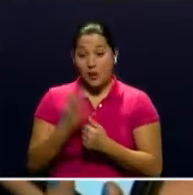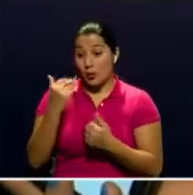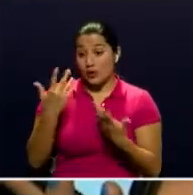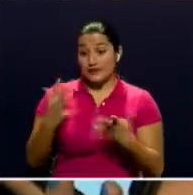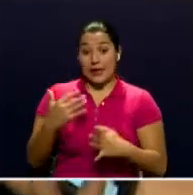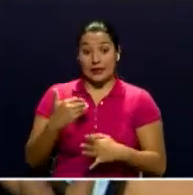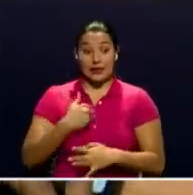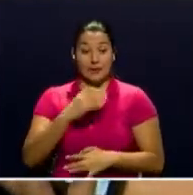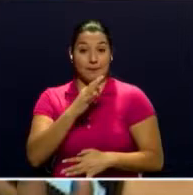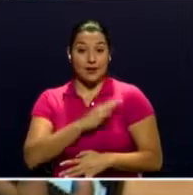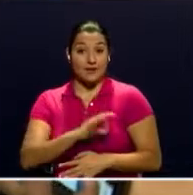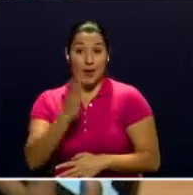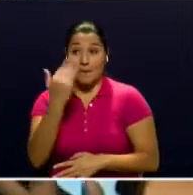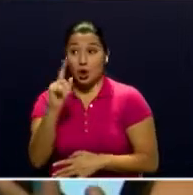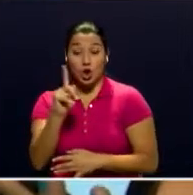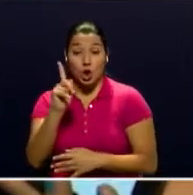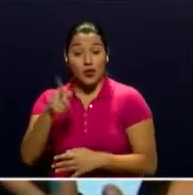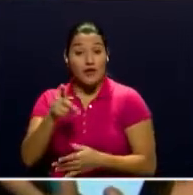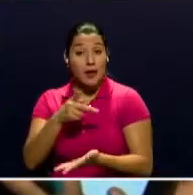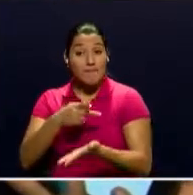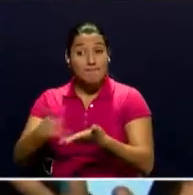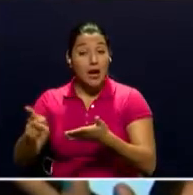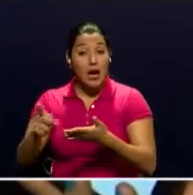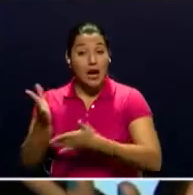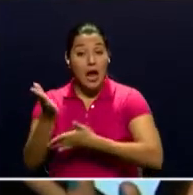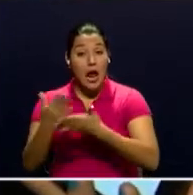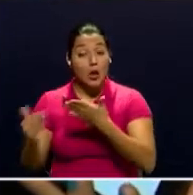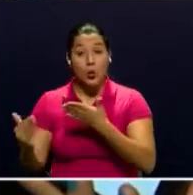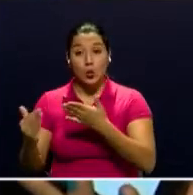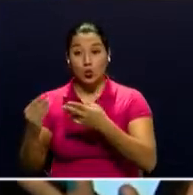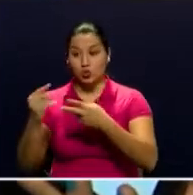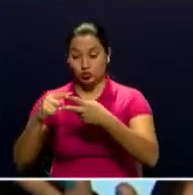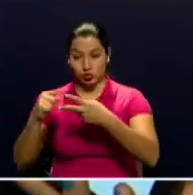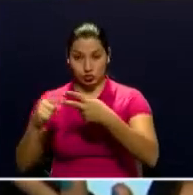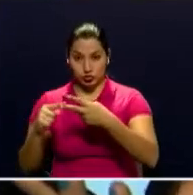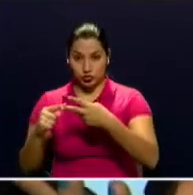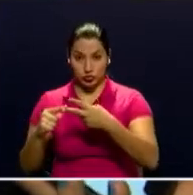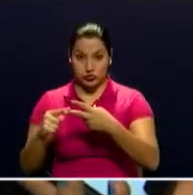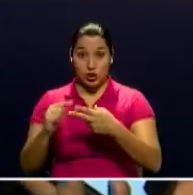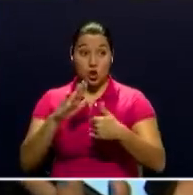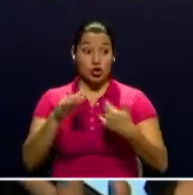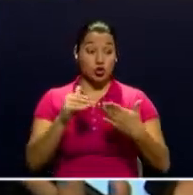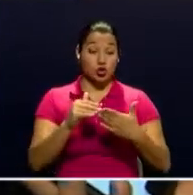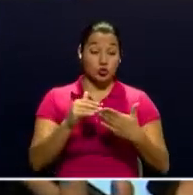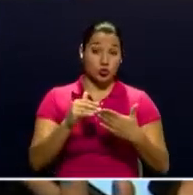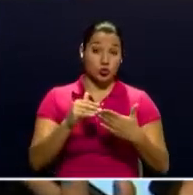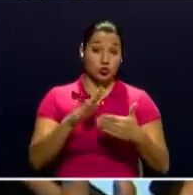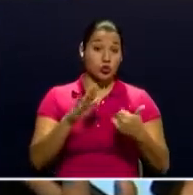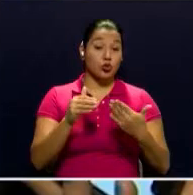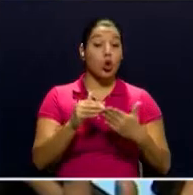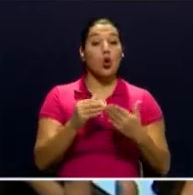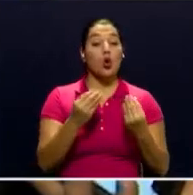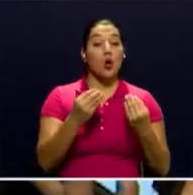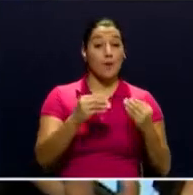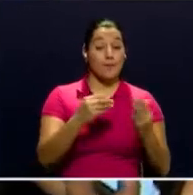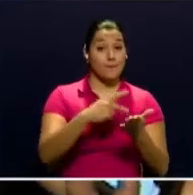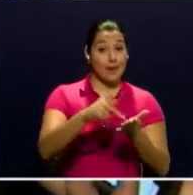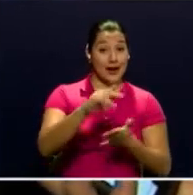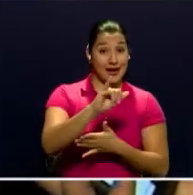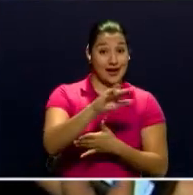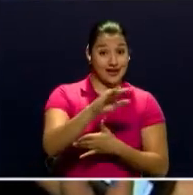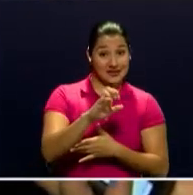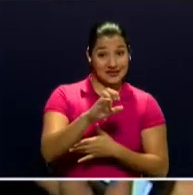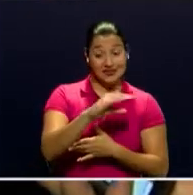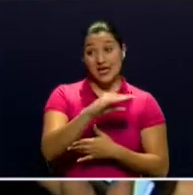pagar respaldo y frecuencia, ¿verdad? Todos los servicios auxiliares los paga el ICE, mientras ellos nada más venden la electricidad independientemente de si